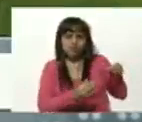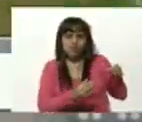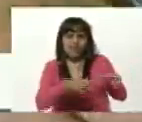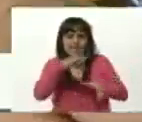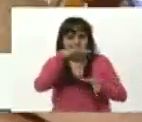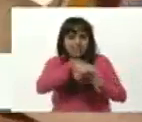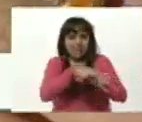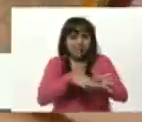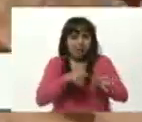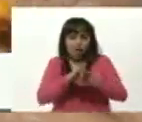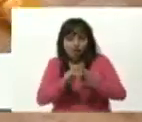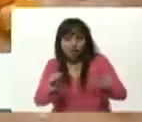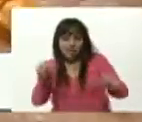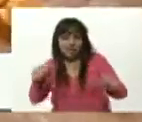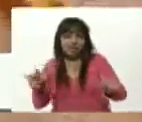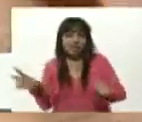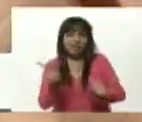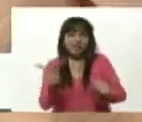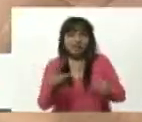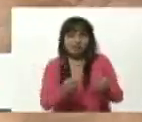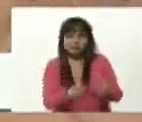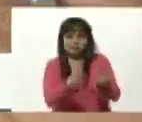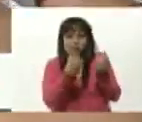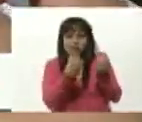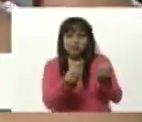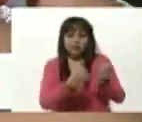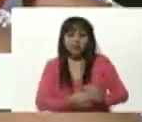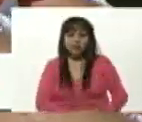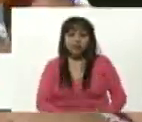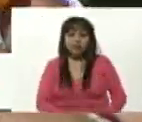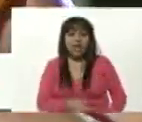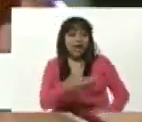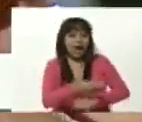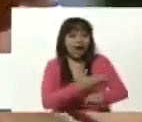Sembrado en la tierra venezolana. Antes todo